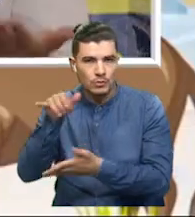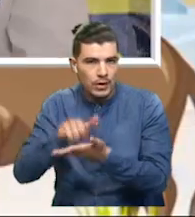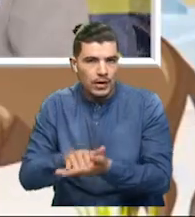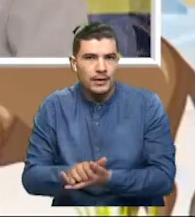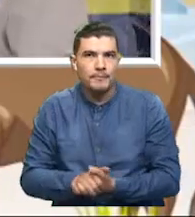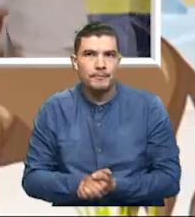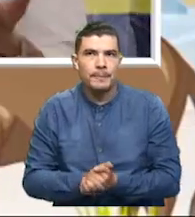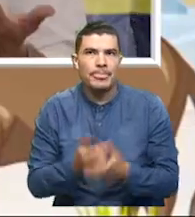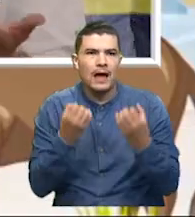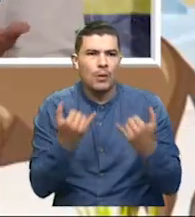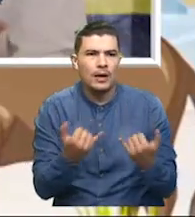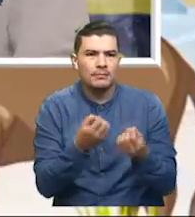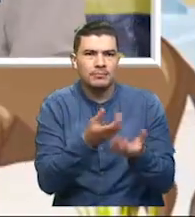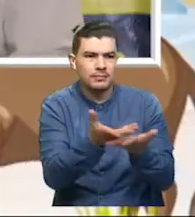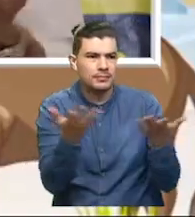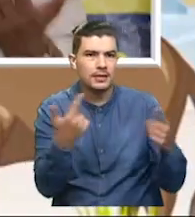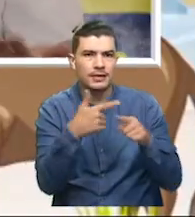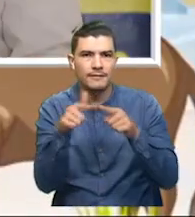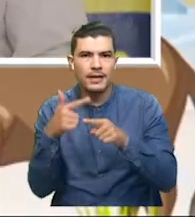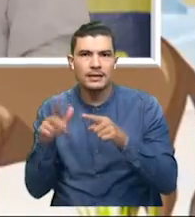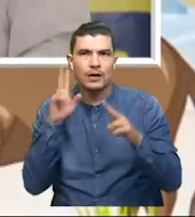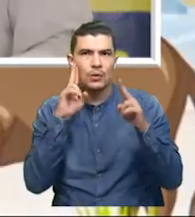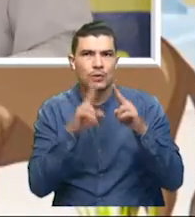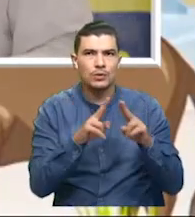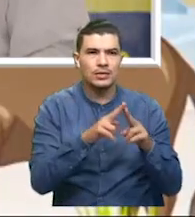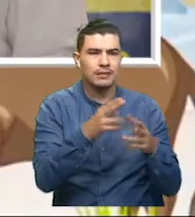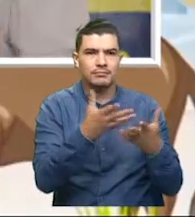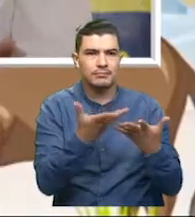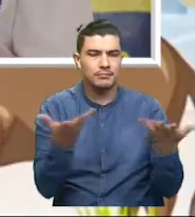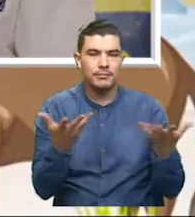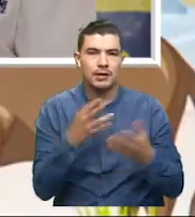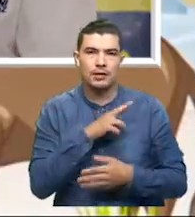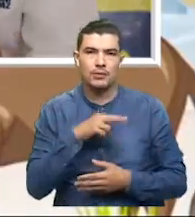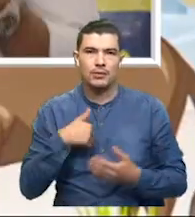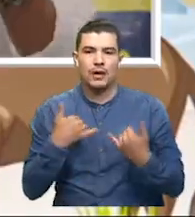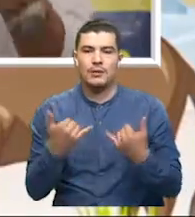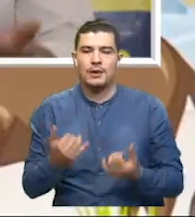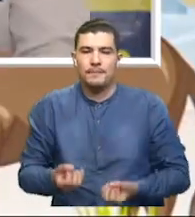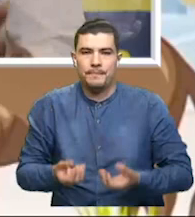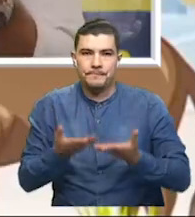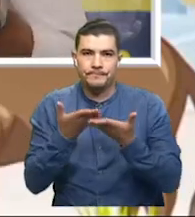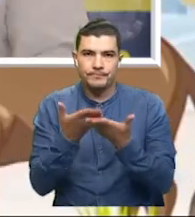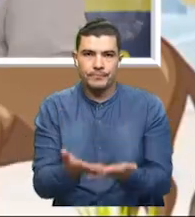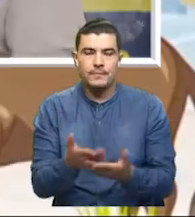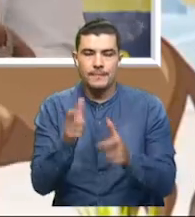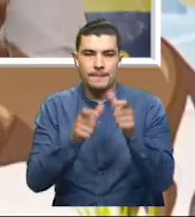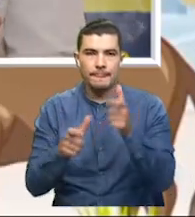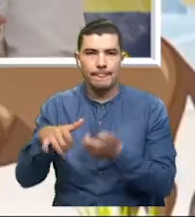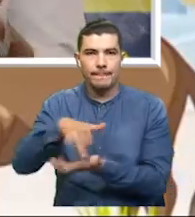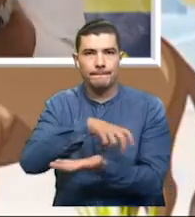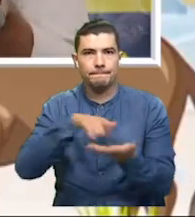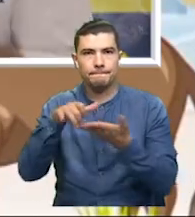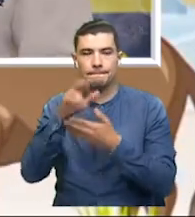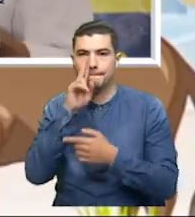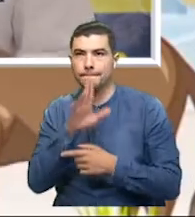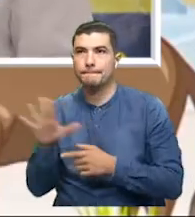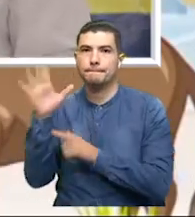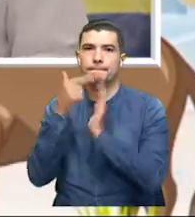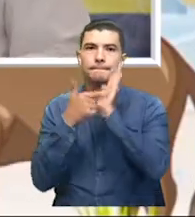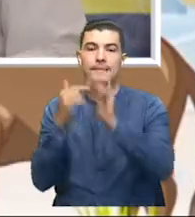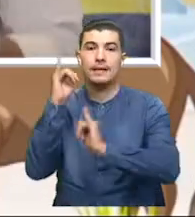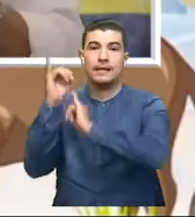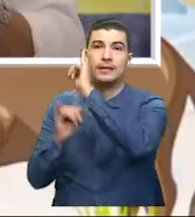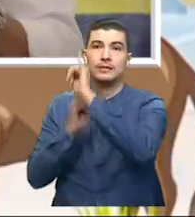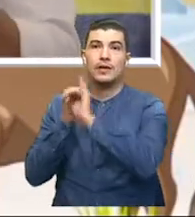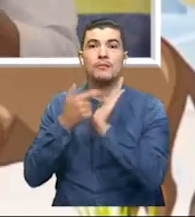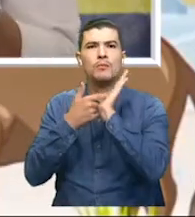esta biodiversidad, de estas expediciones bio y sobre todo lo que le estamos entregando a los santandereanos, a los nacionales y a los